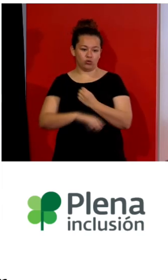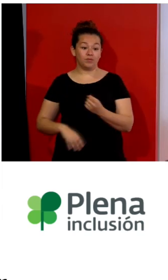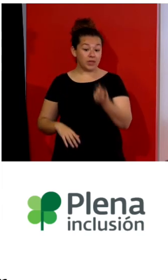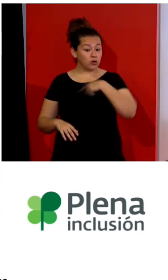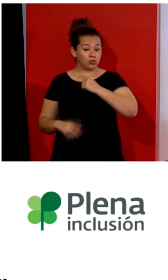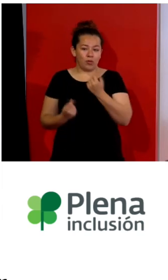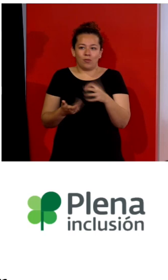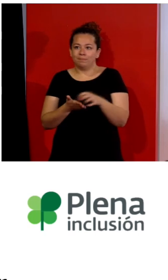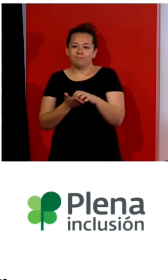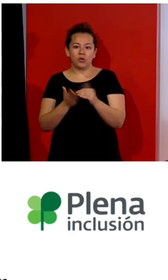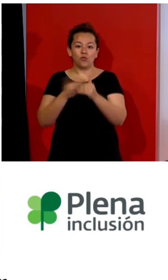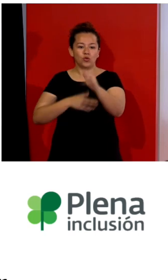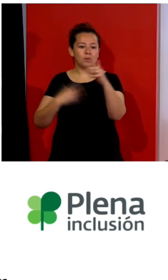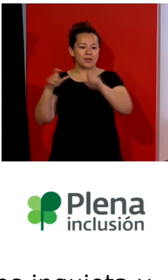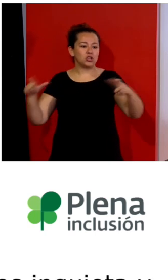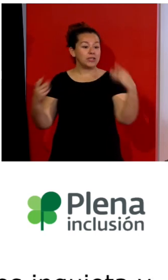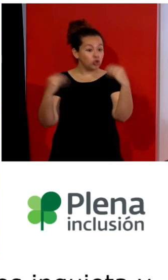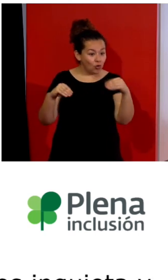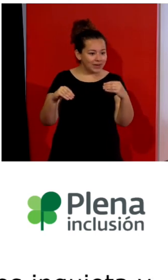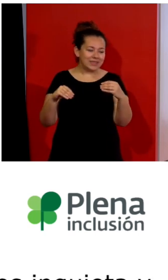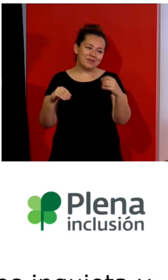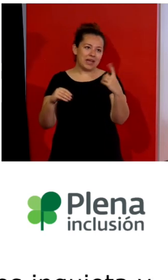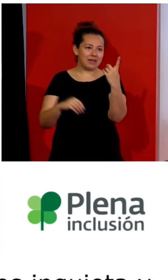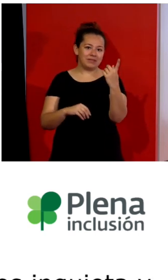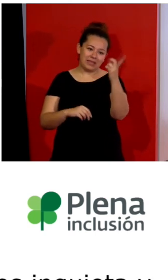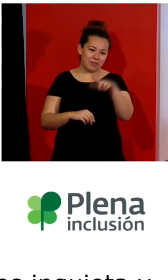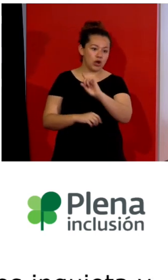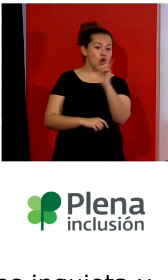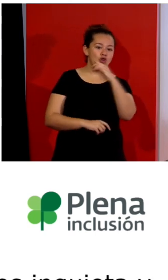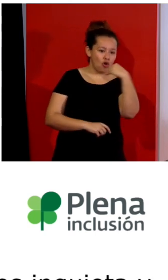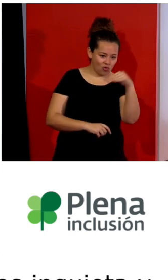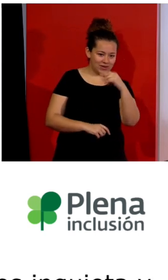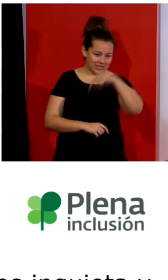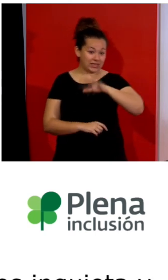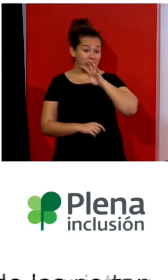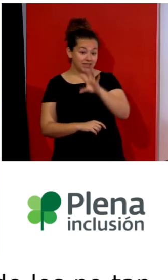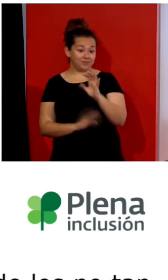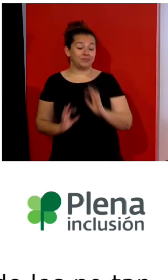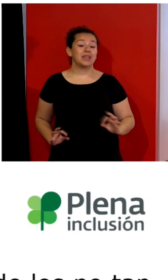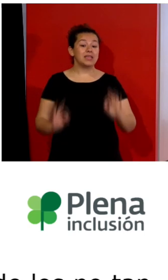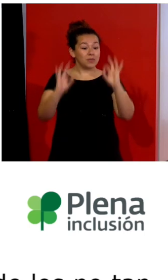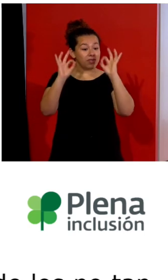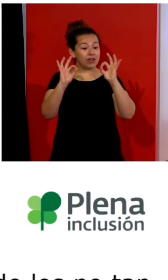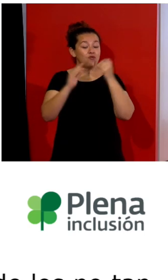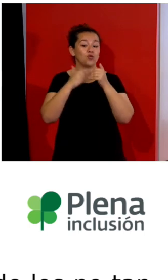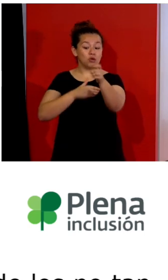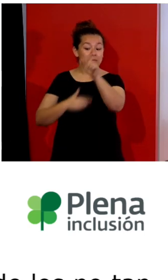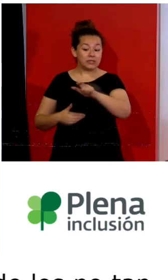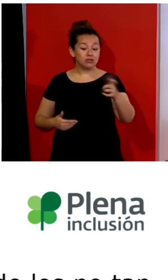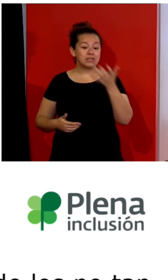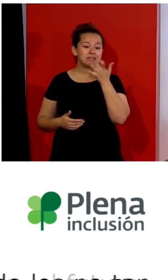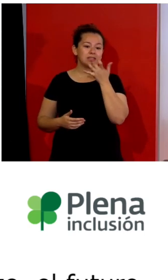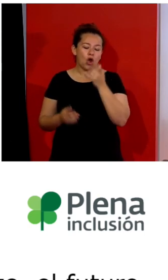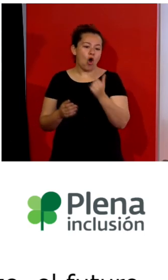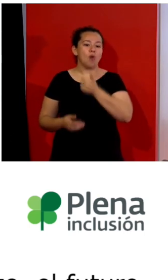inquieta y preocupa el futuro de los jóvenes y de los no tan jóvenes de este país y especialmente el futuro de aquellas personas que gozan de